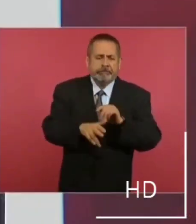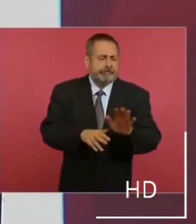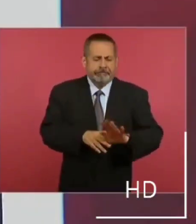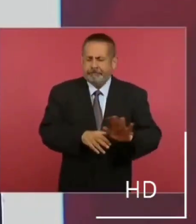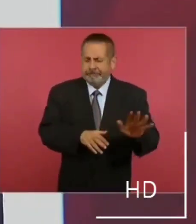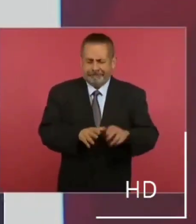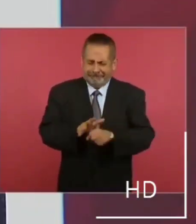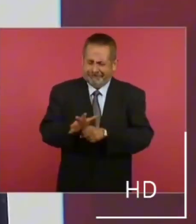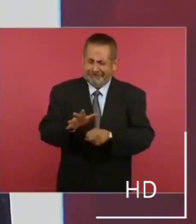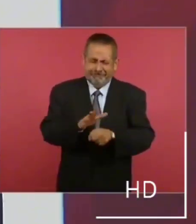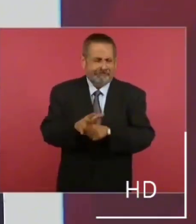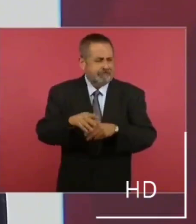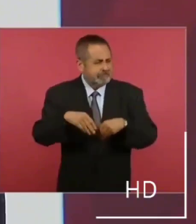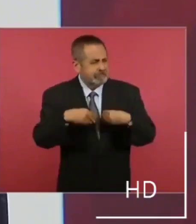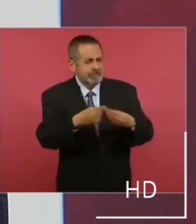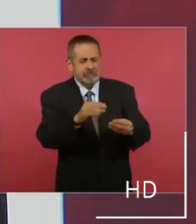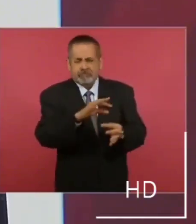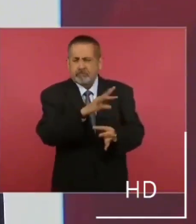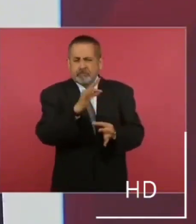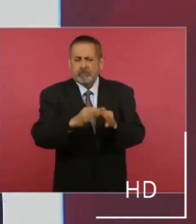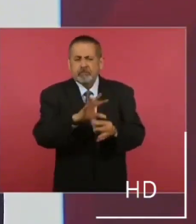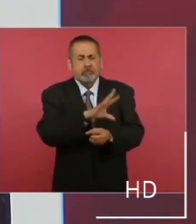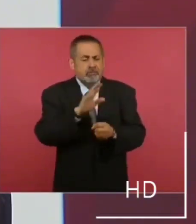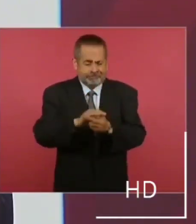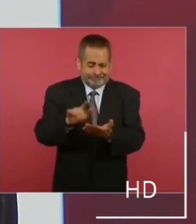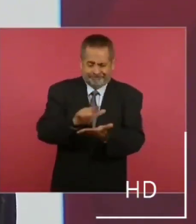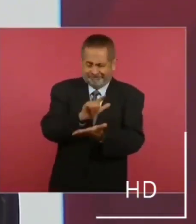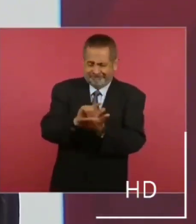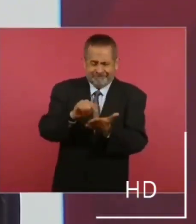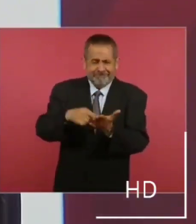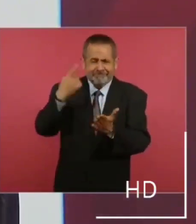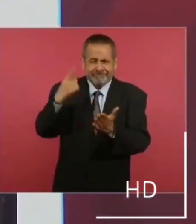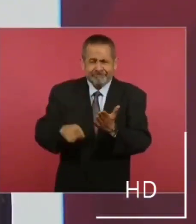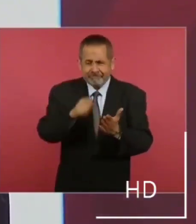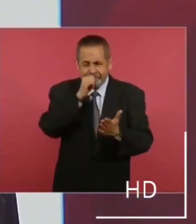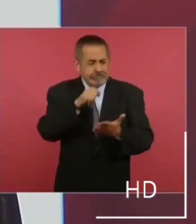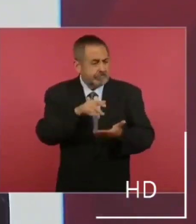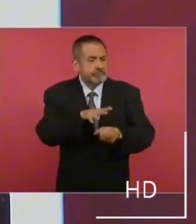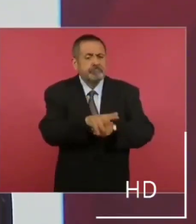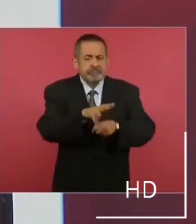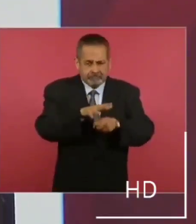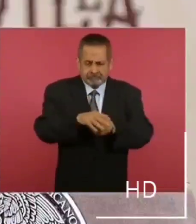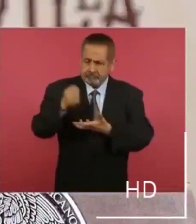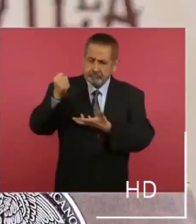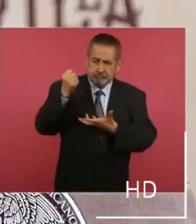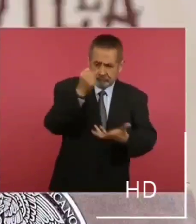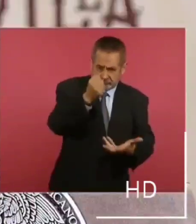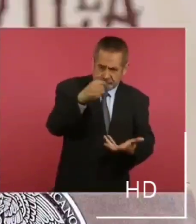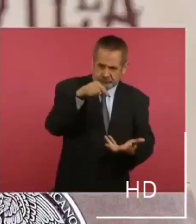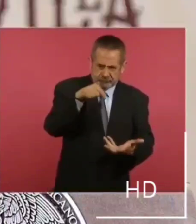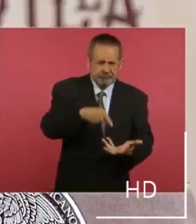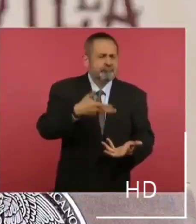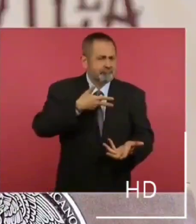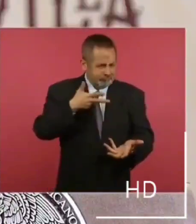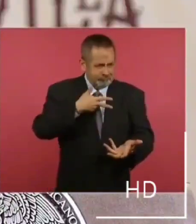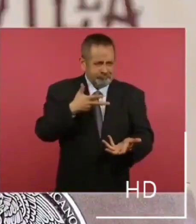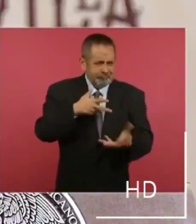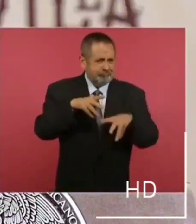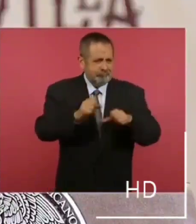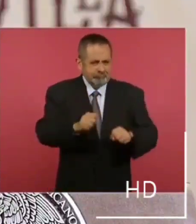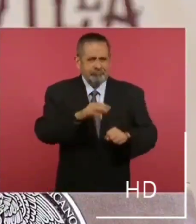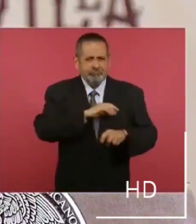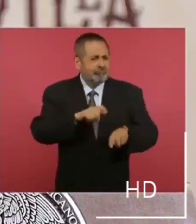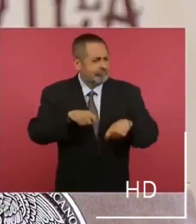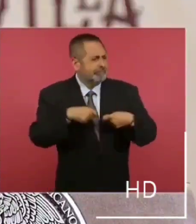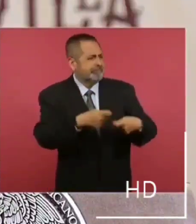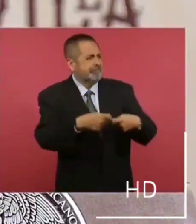todas las prestaciones de ley y las complementarias se cubren con el presupuesto anual del Poder Judicial de la